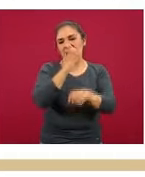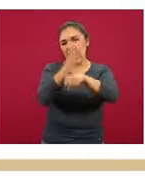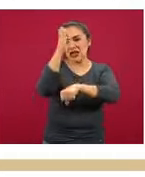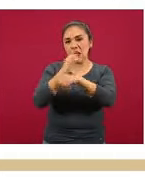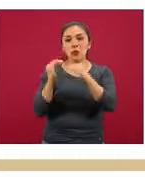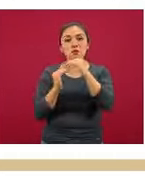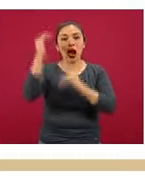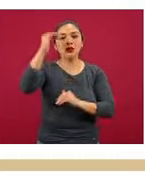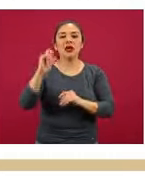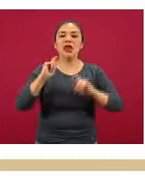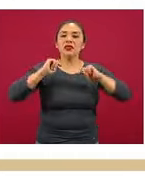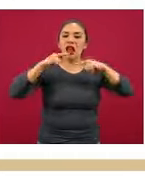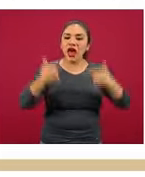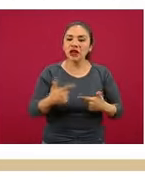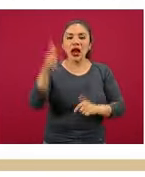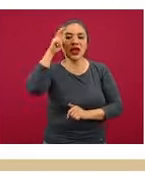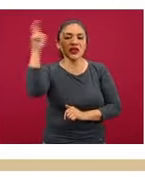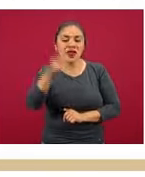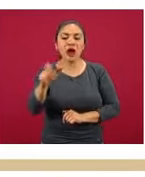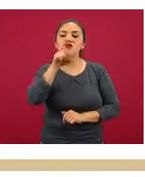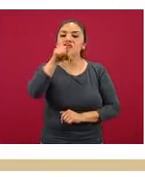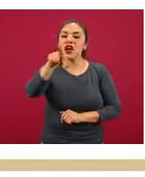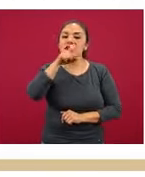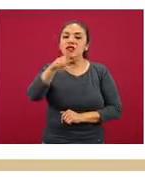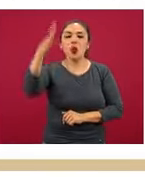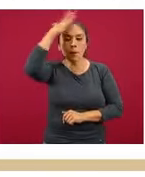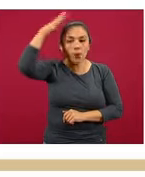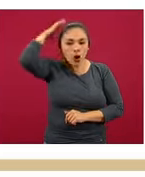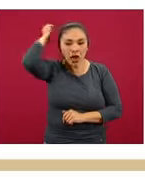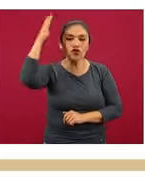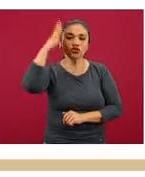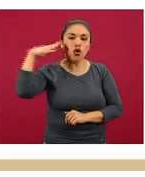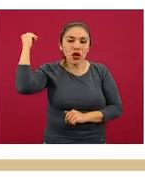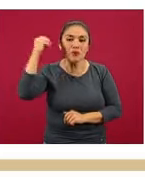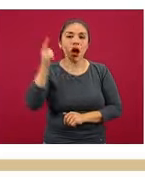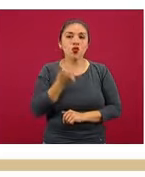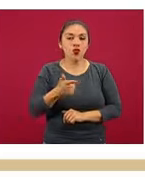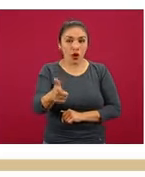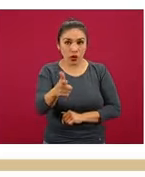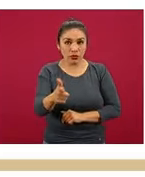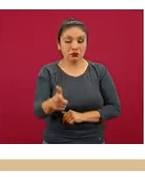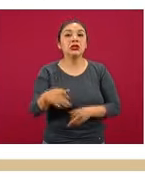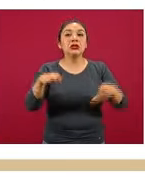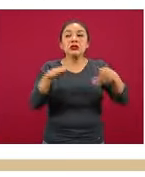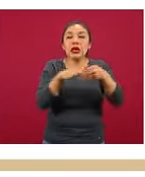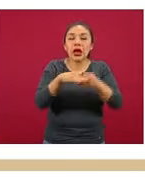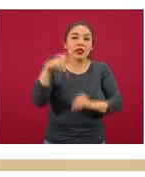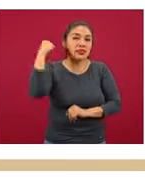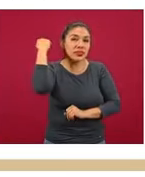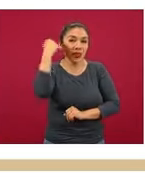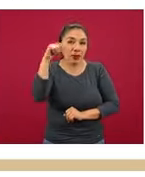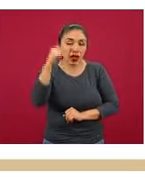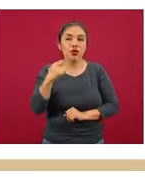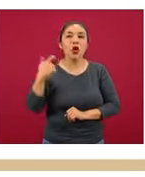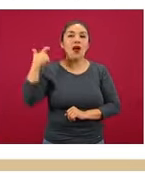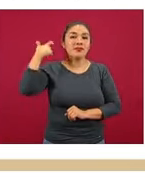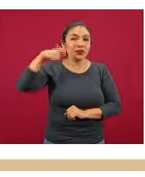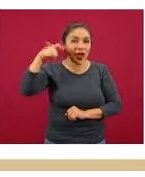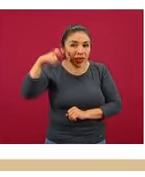Jalisco, Morelos, Colima y Guanajuato. Bastante cerca se encuentran ya Tabasco, Querétaro